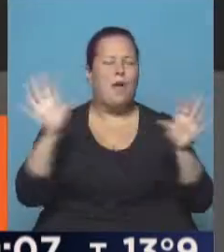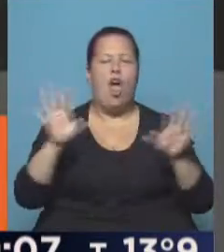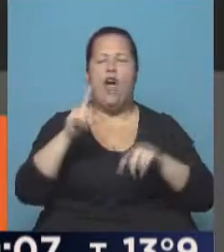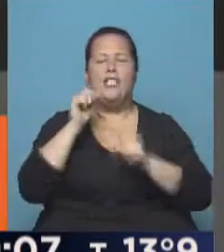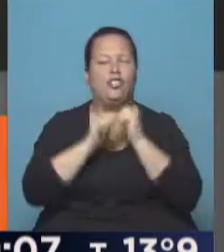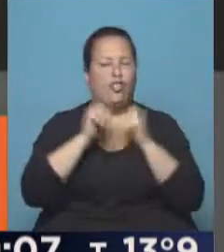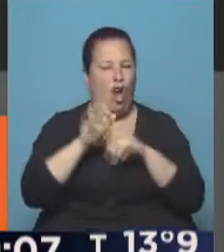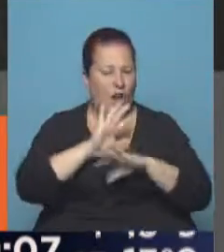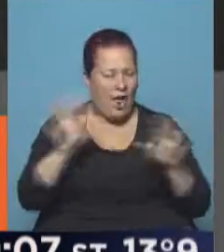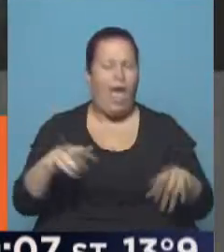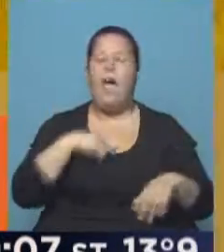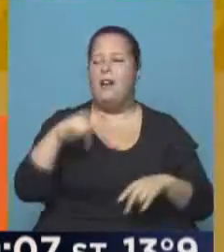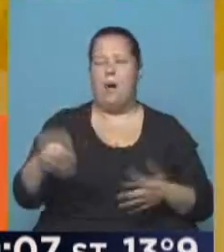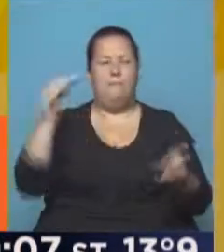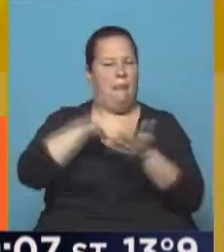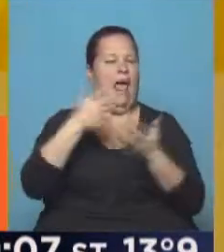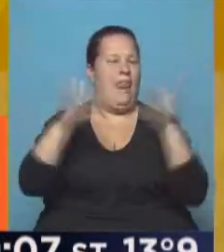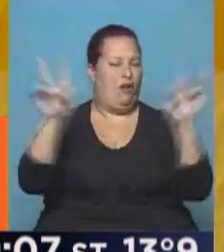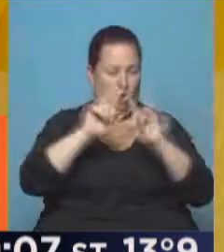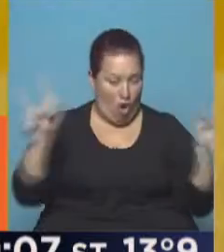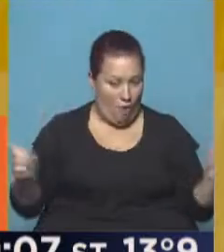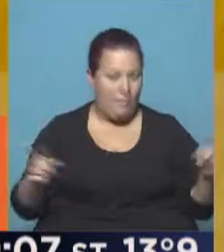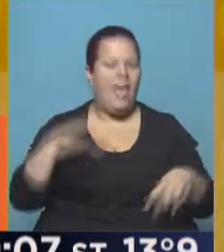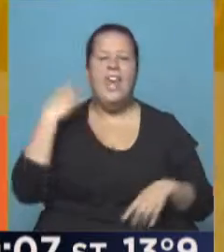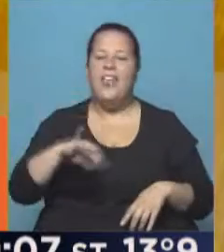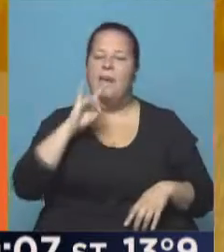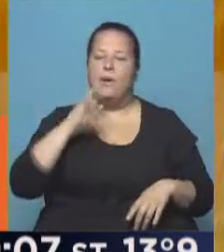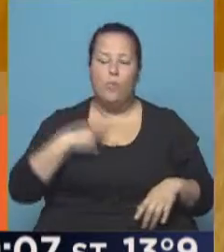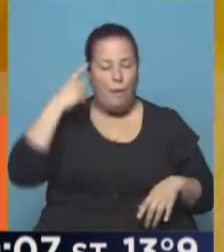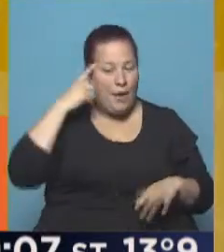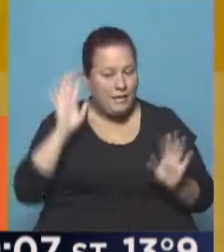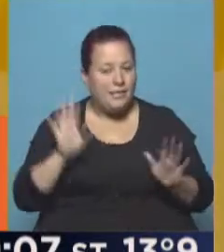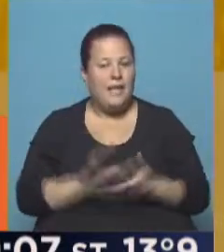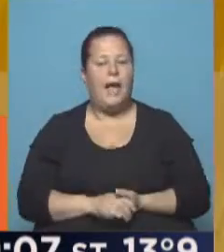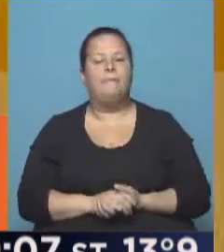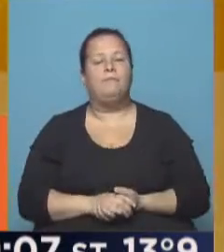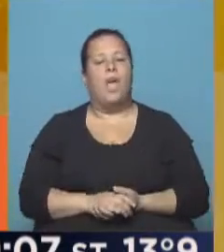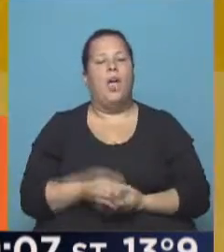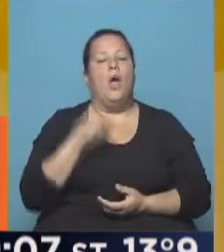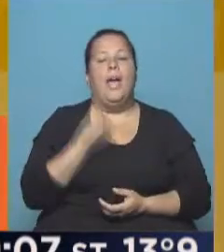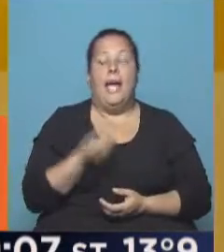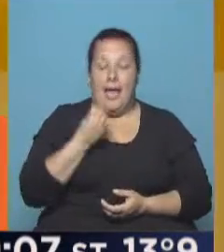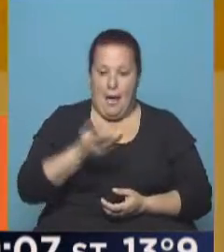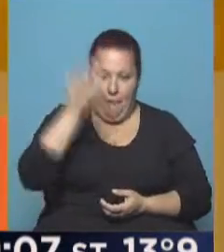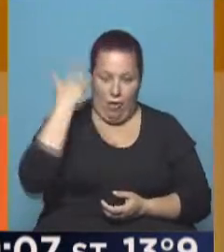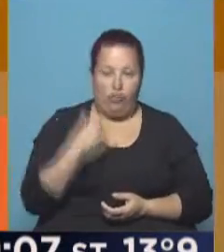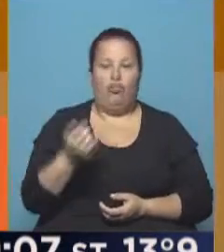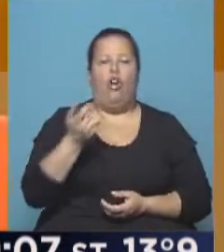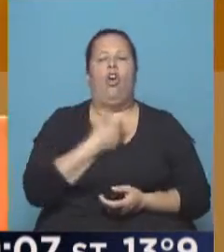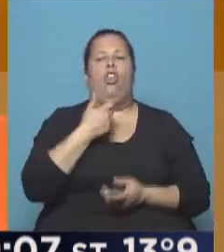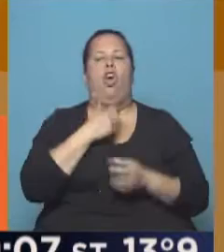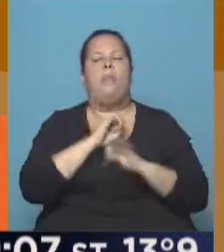de la historia, esto no puede pasar impune. Tenemos que tomar en cuenta qué es lo que pasó, dónde están